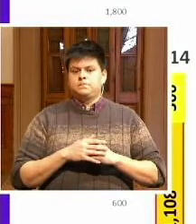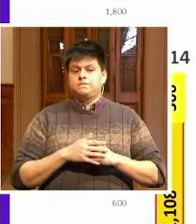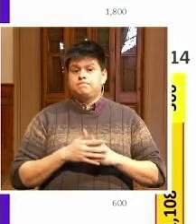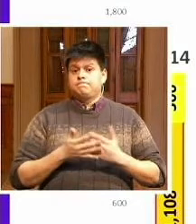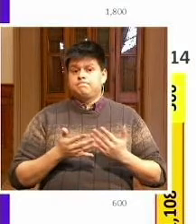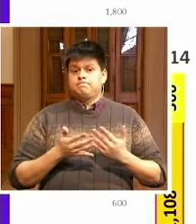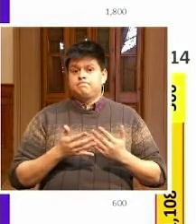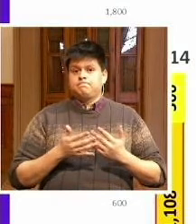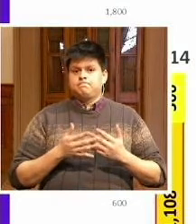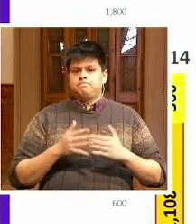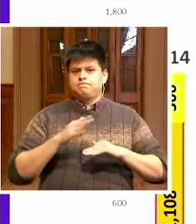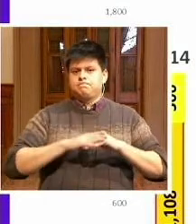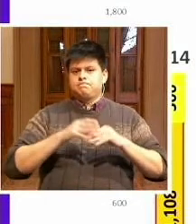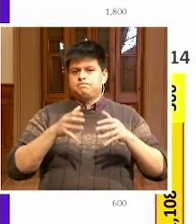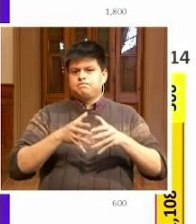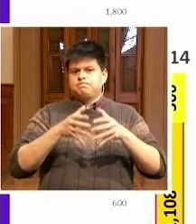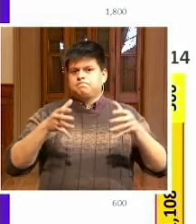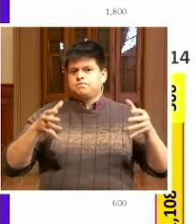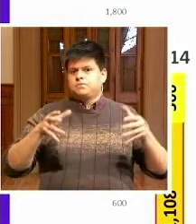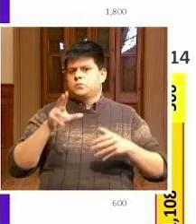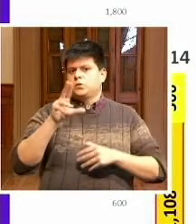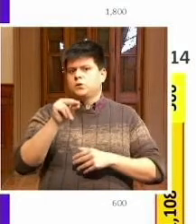ya no sea un incremento tan intenso.